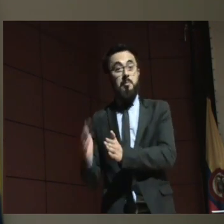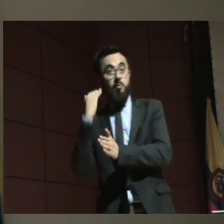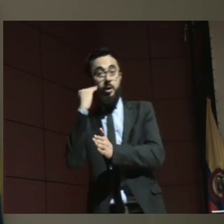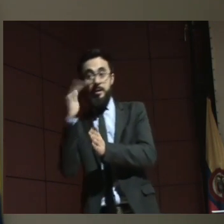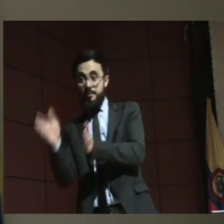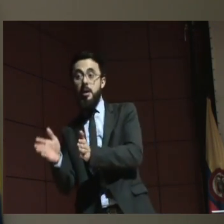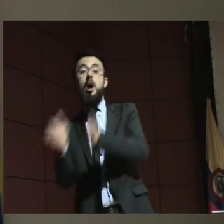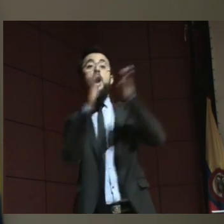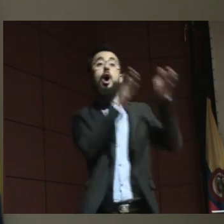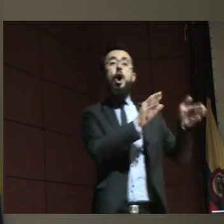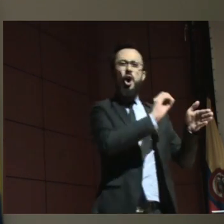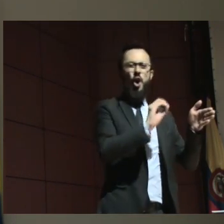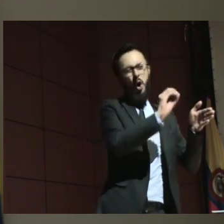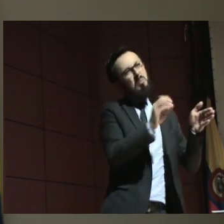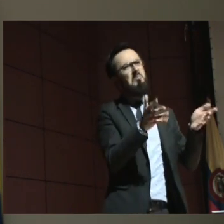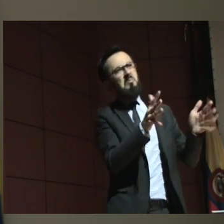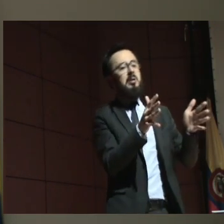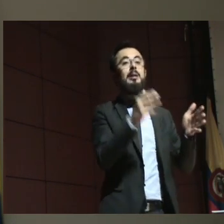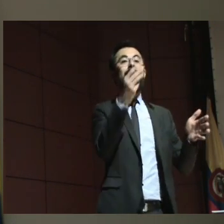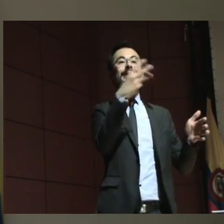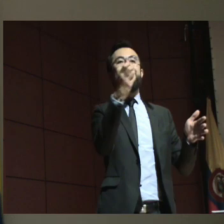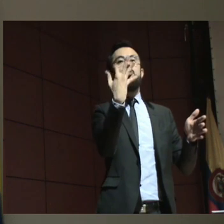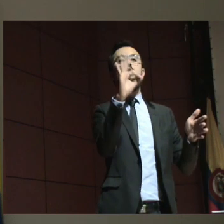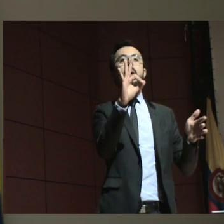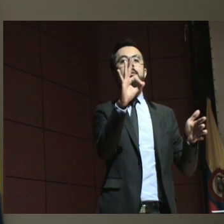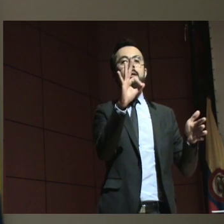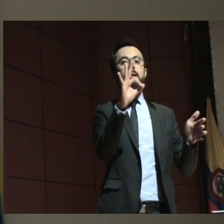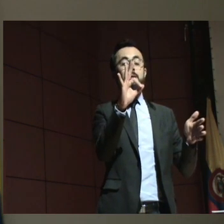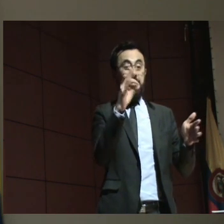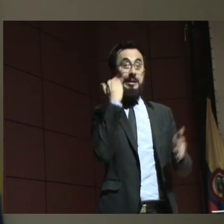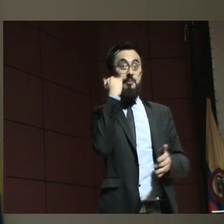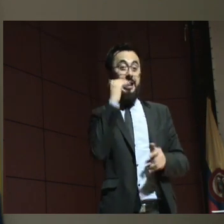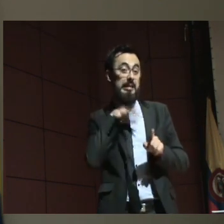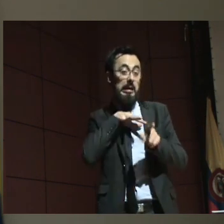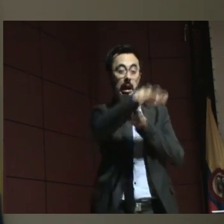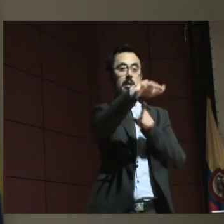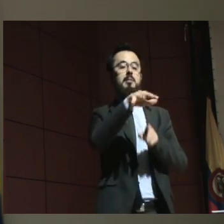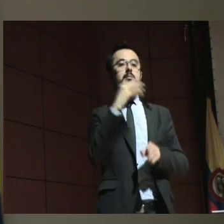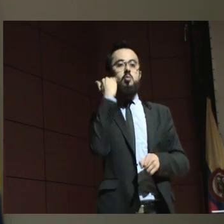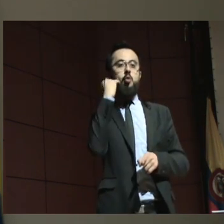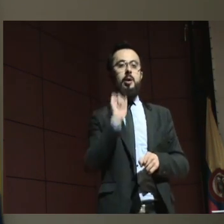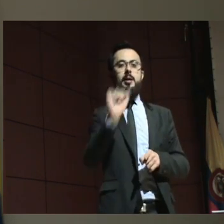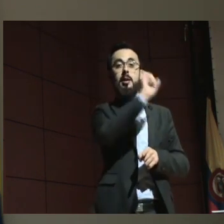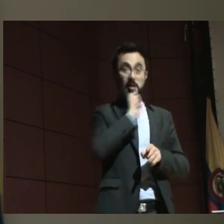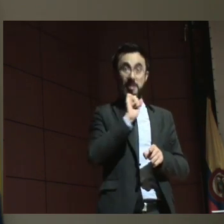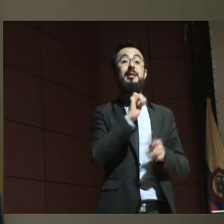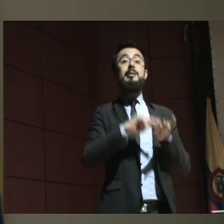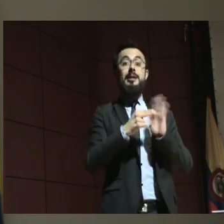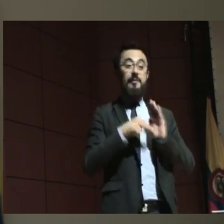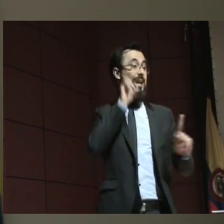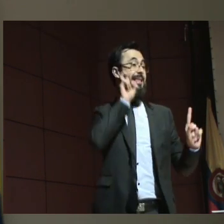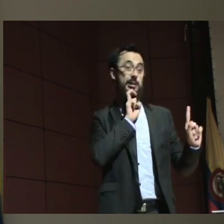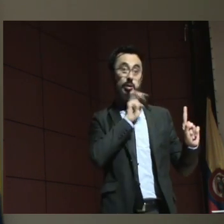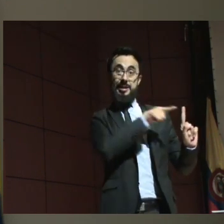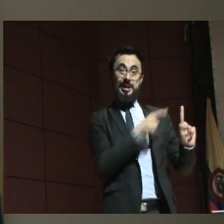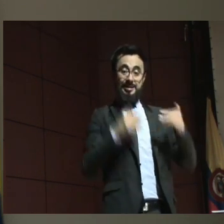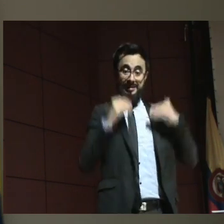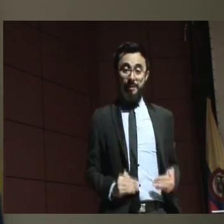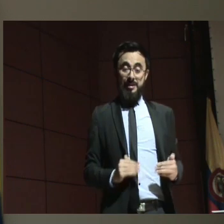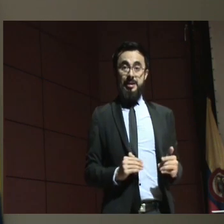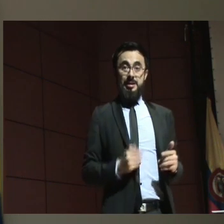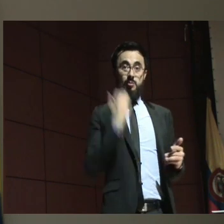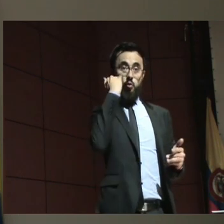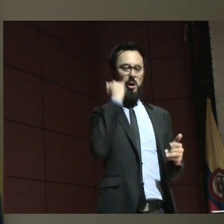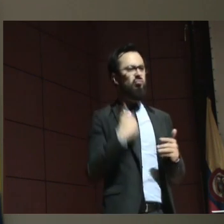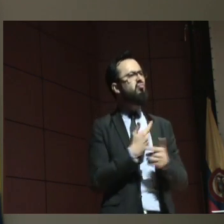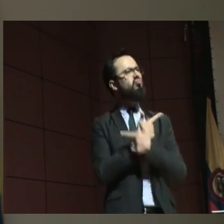claramente tiene un efecto diferenciado en las mujeres y claramente es un dispositivo de control de la sexualidad de las mujeres con discapacidad. Porque es un control